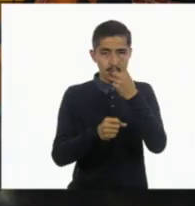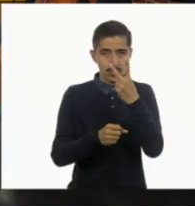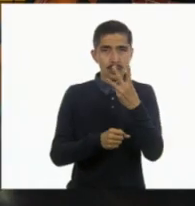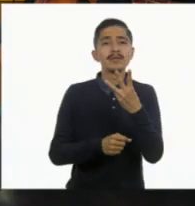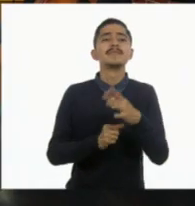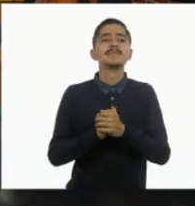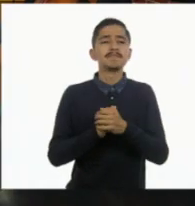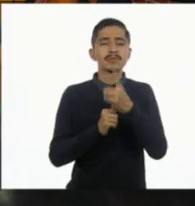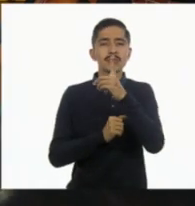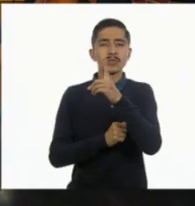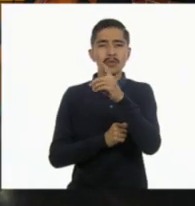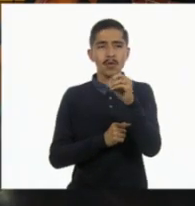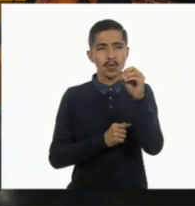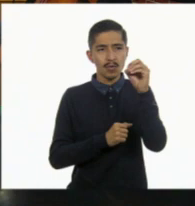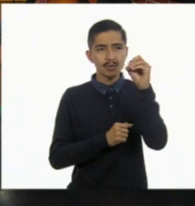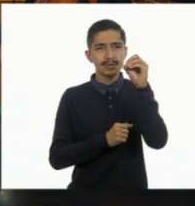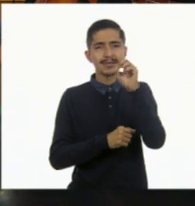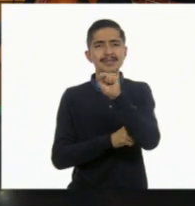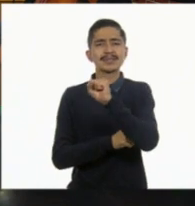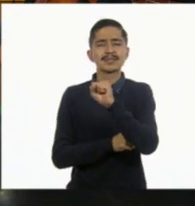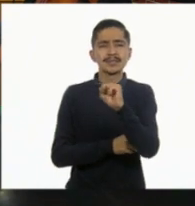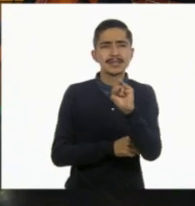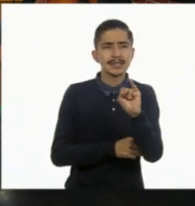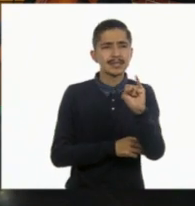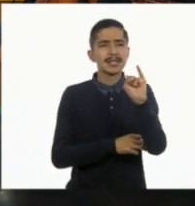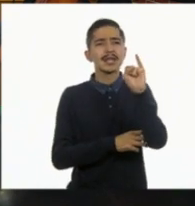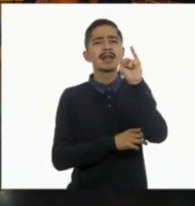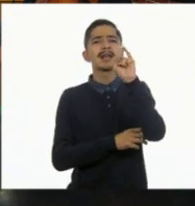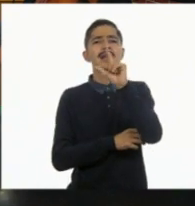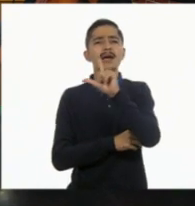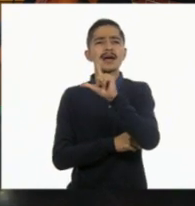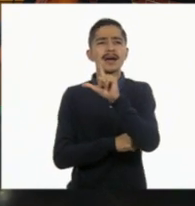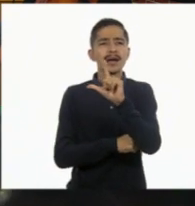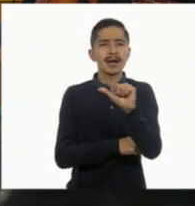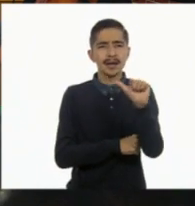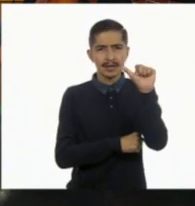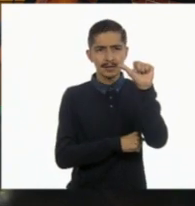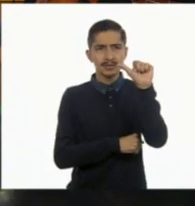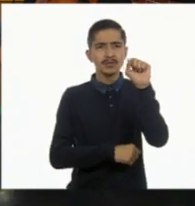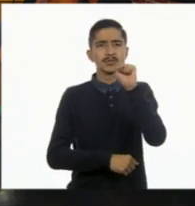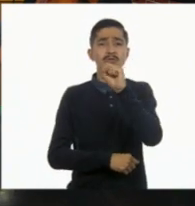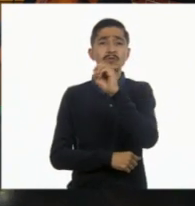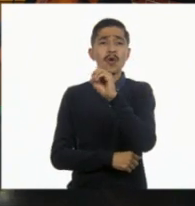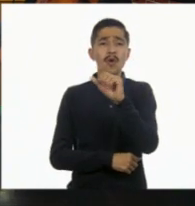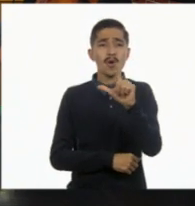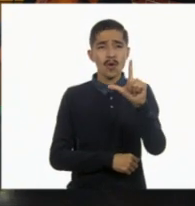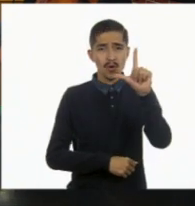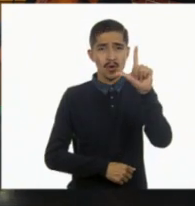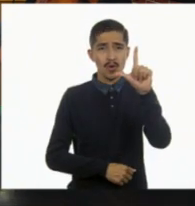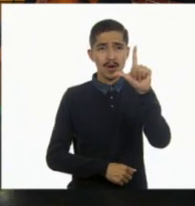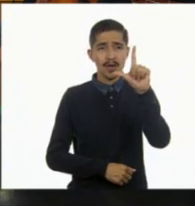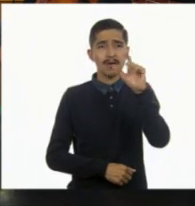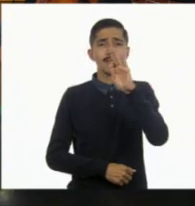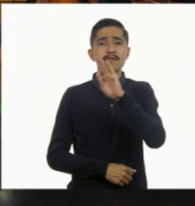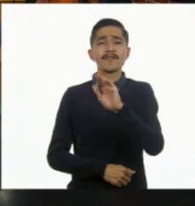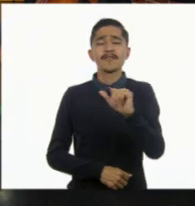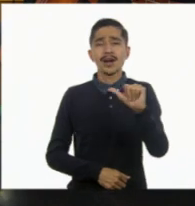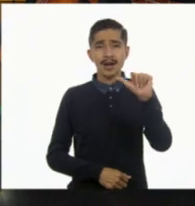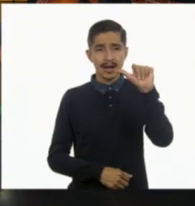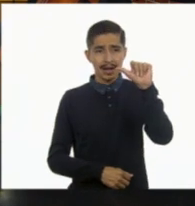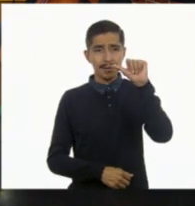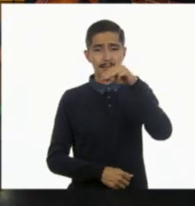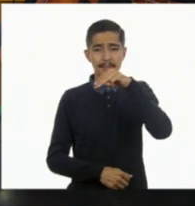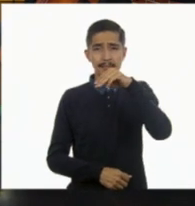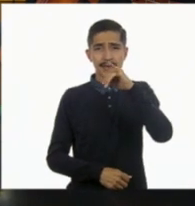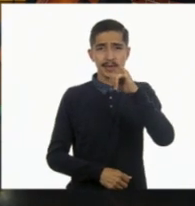y do, si, la, sol,